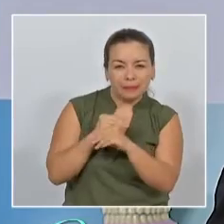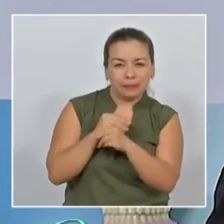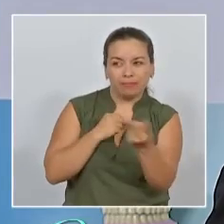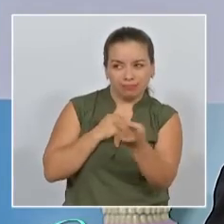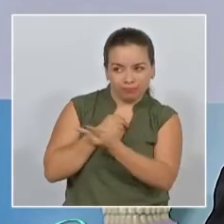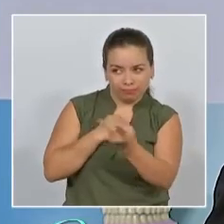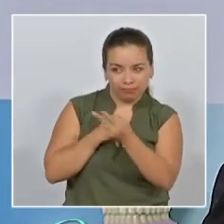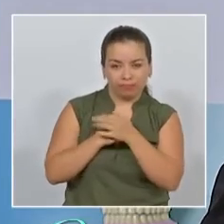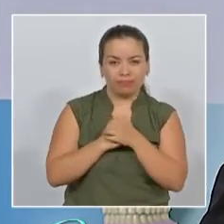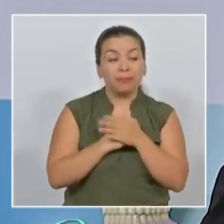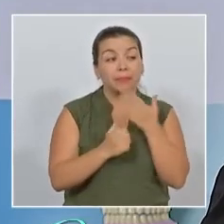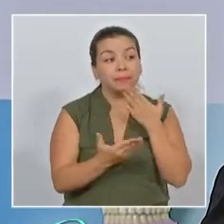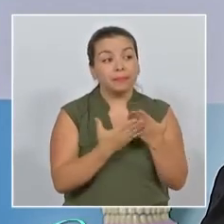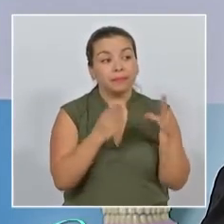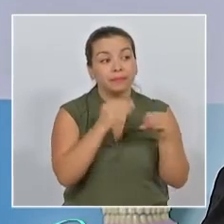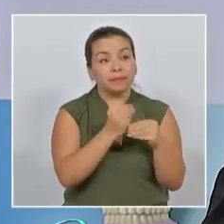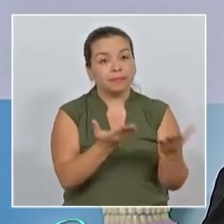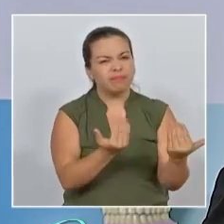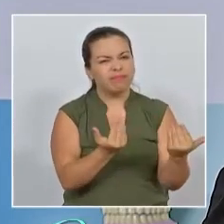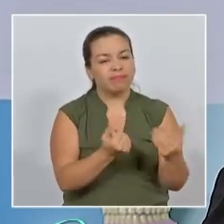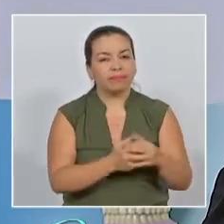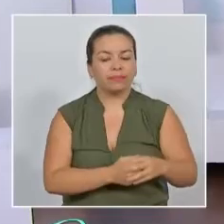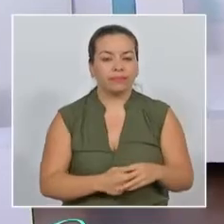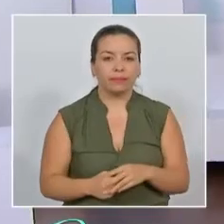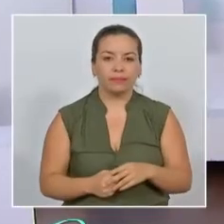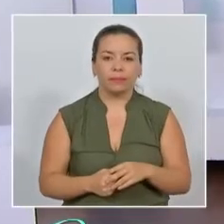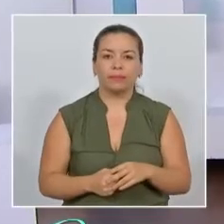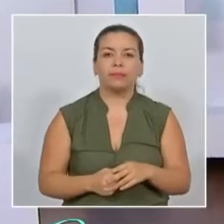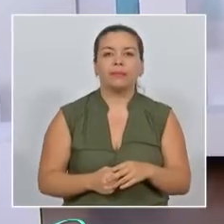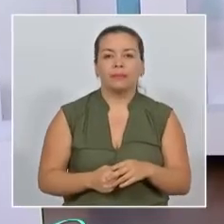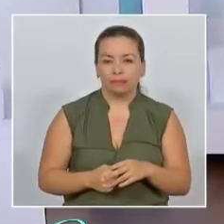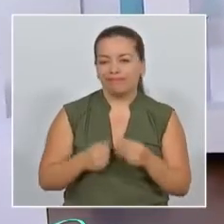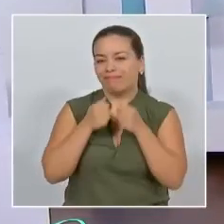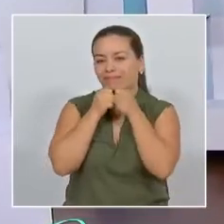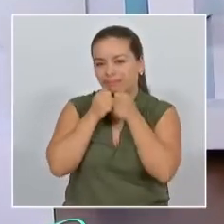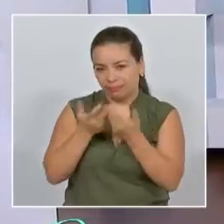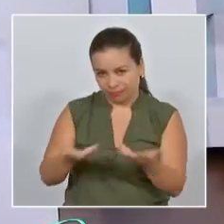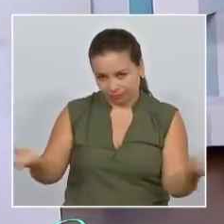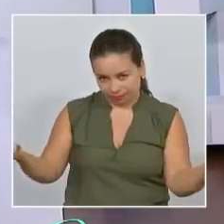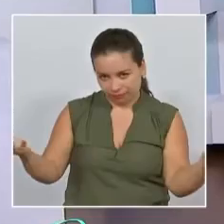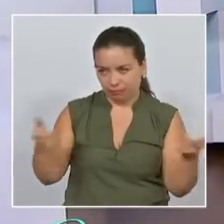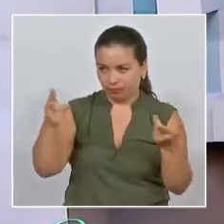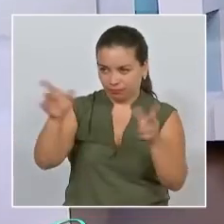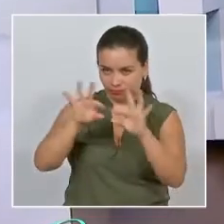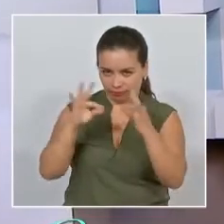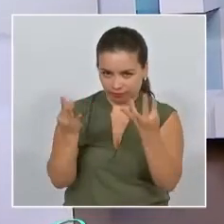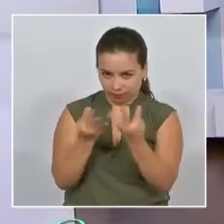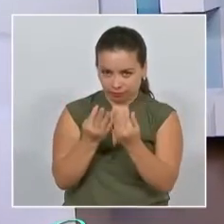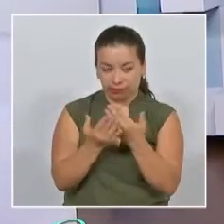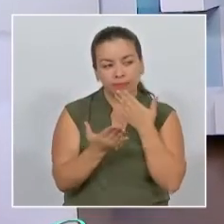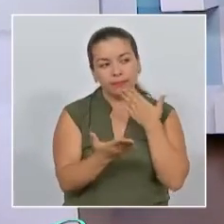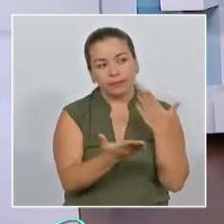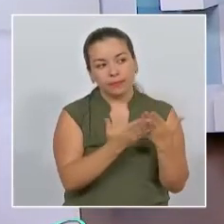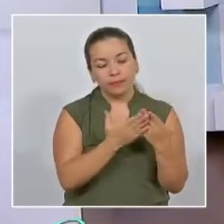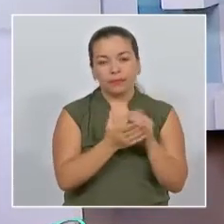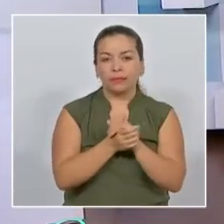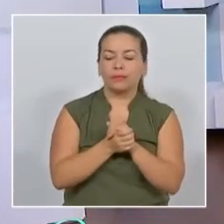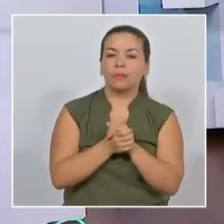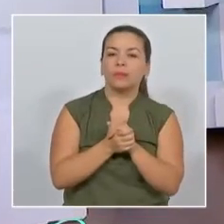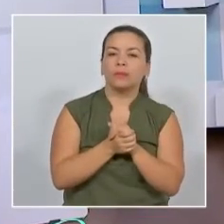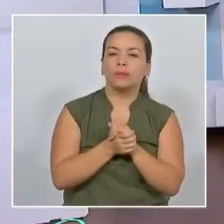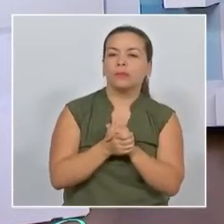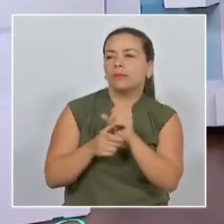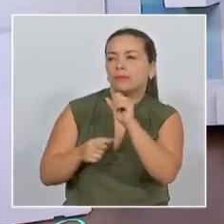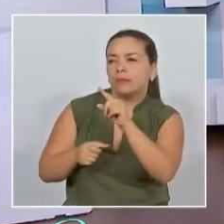los dos. Buenas noches, adelante. Mil bendiciones para los dos y para sus familias. Gracias. Aquí